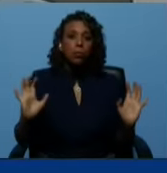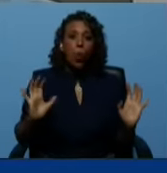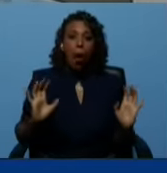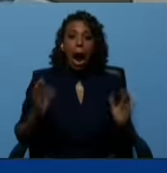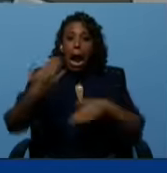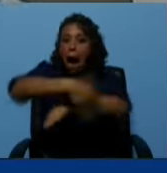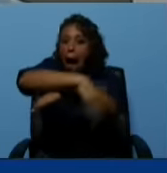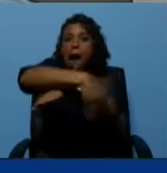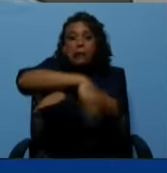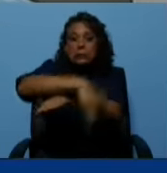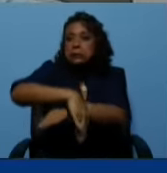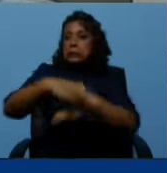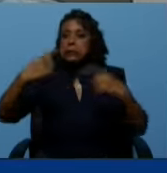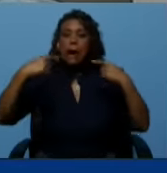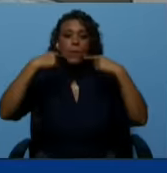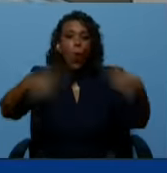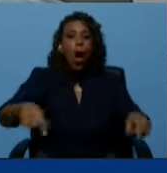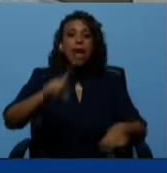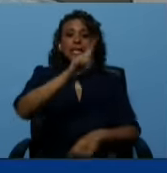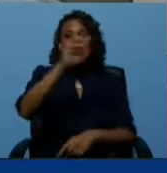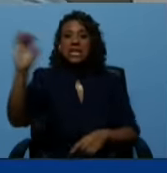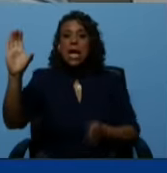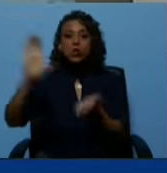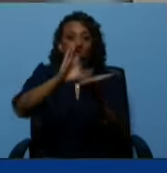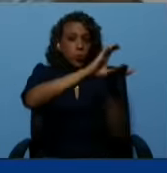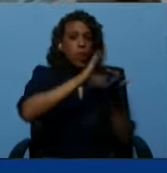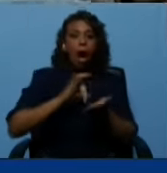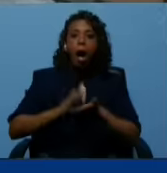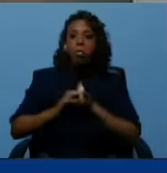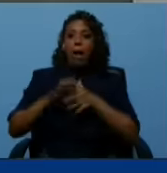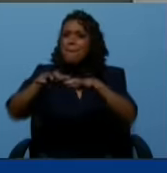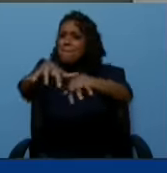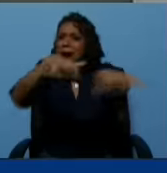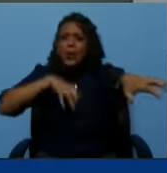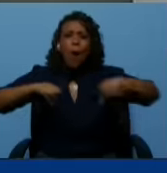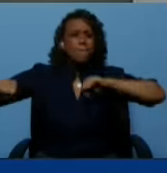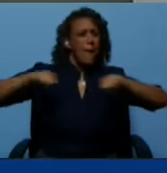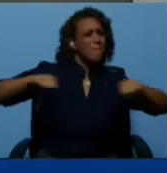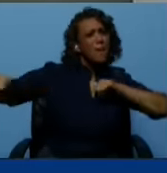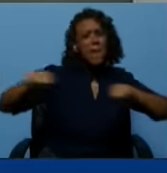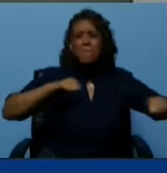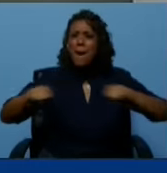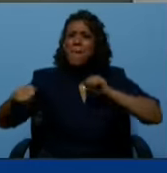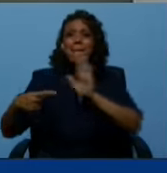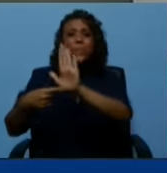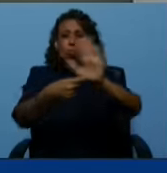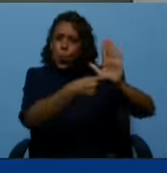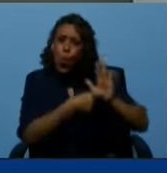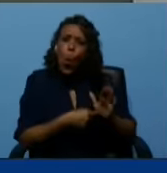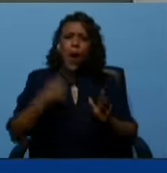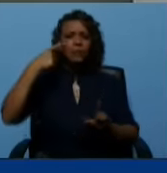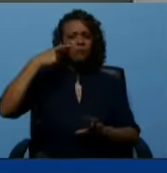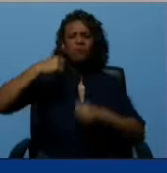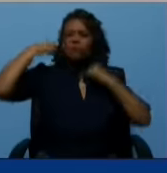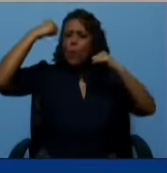en las calles de Venezuela, en más de 100 ciudades, hicimos inmensas movilizaciones del pueblo